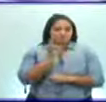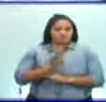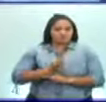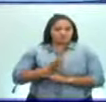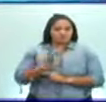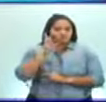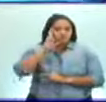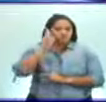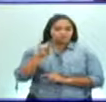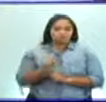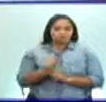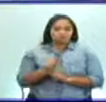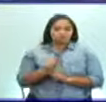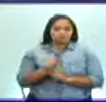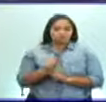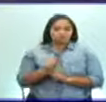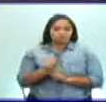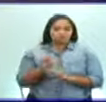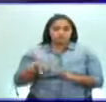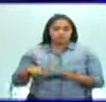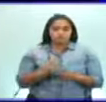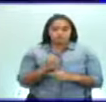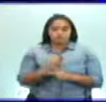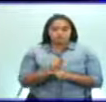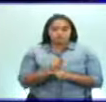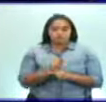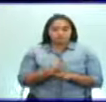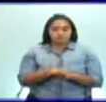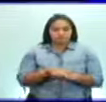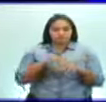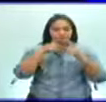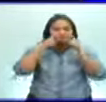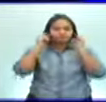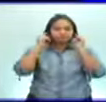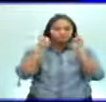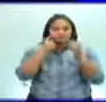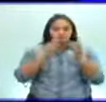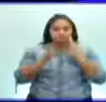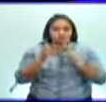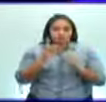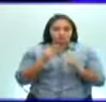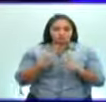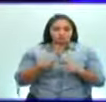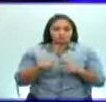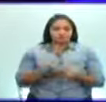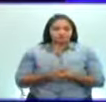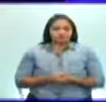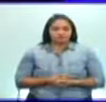cumplir con las medidas higiénico-sanitarias, usar el nasobuco, cuidándose ustedes, cuidarán a los demás.